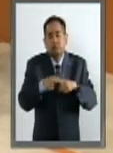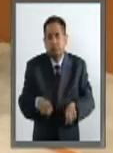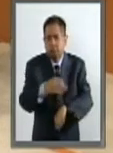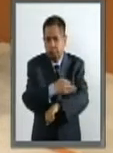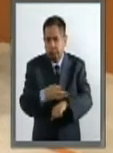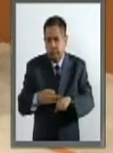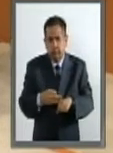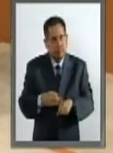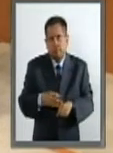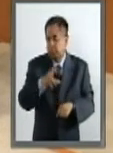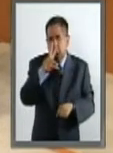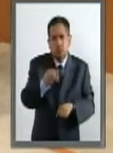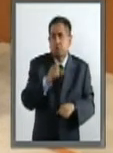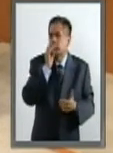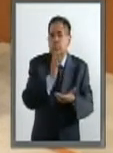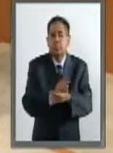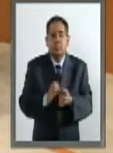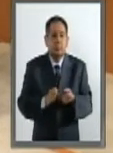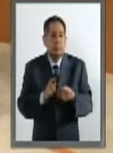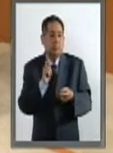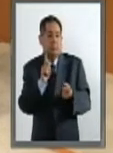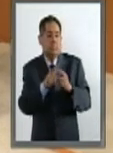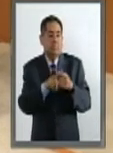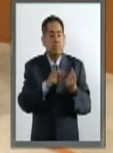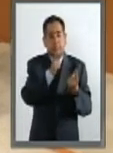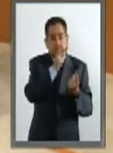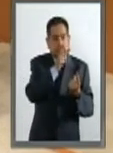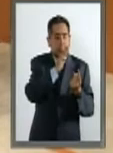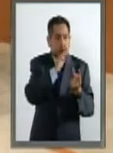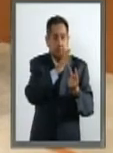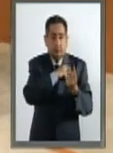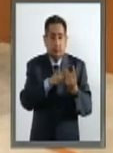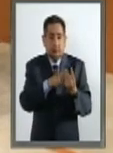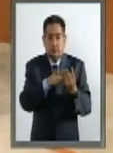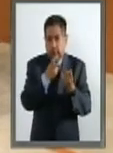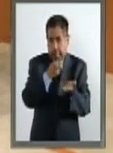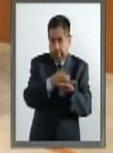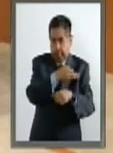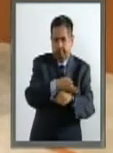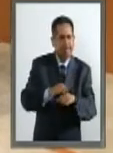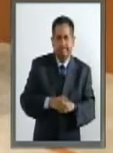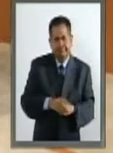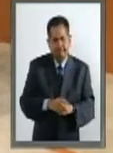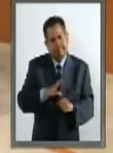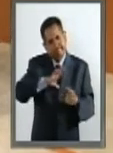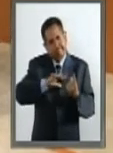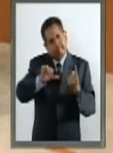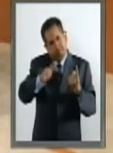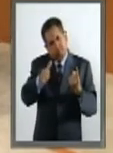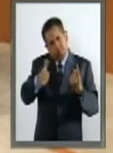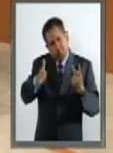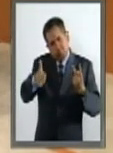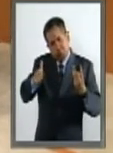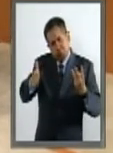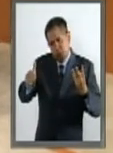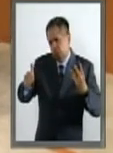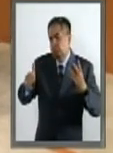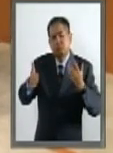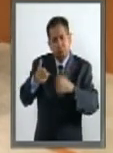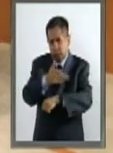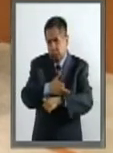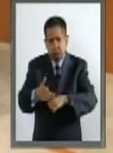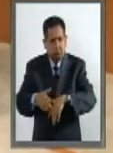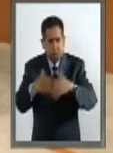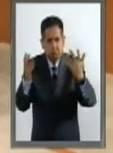porque no solamente se trata de fortalecer un tipo de familia, sino de reconocer que hay muchos tipos de familia. Aquellos donde